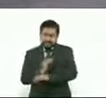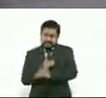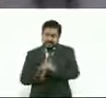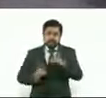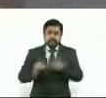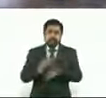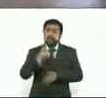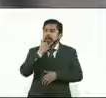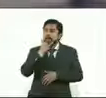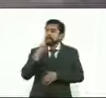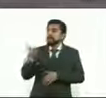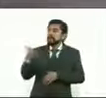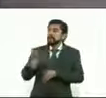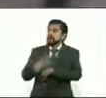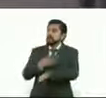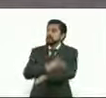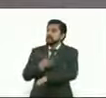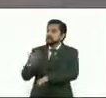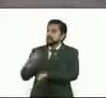de inspiración, perdón.